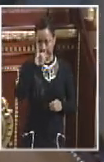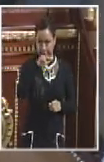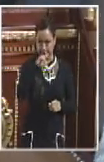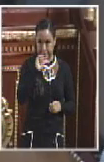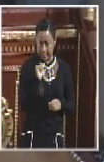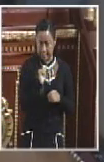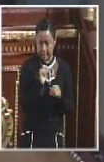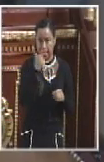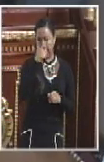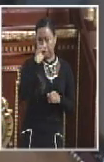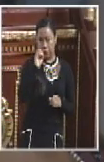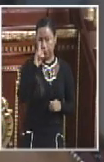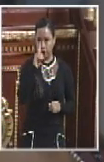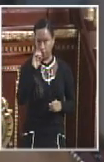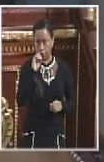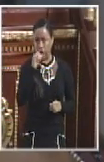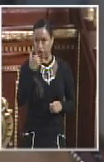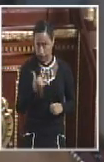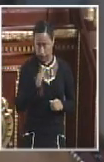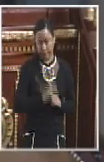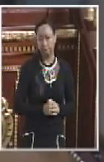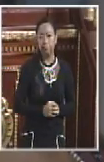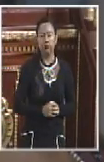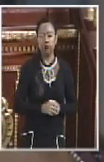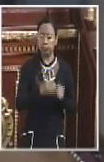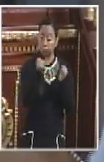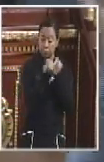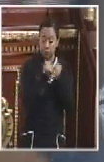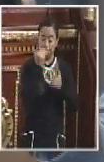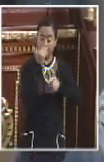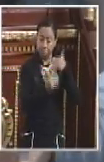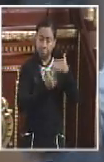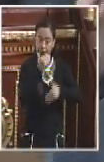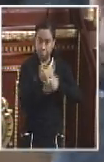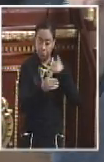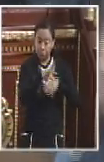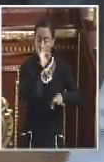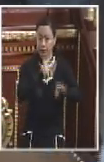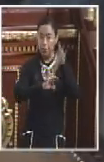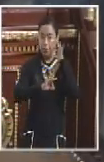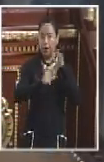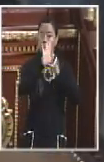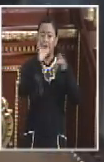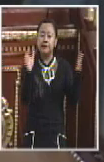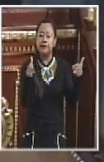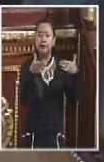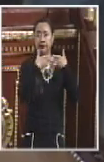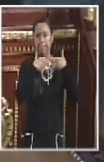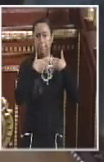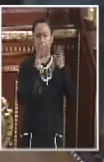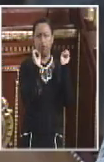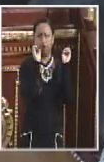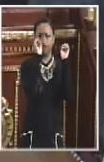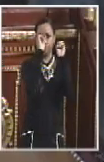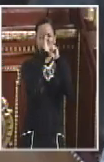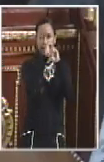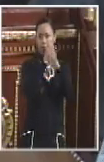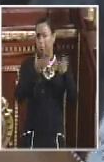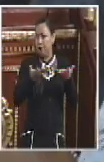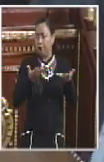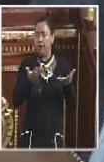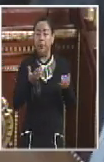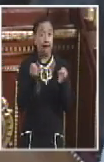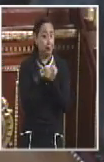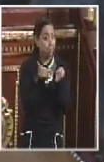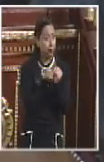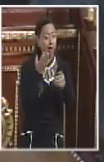y cínico. Un proceso de selección a puerta cerrada y en la opacidad absoluta, y ahora